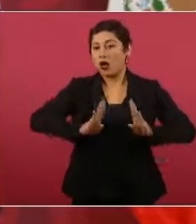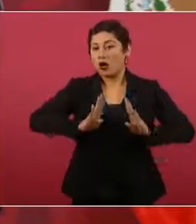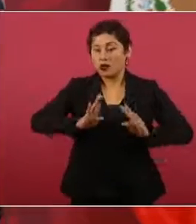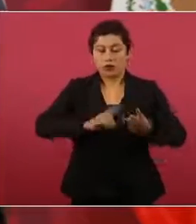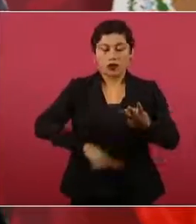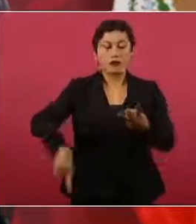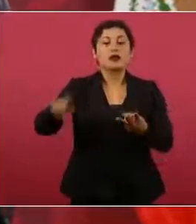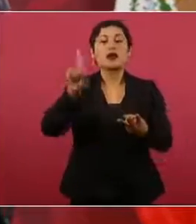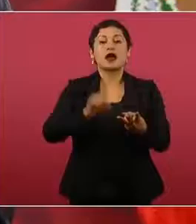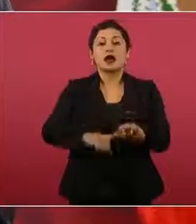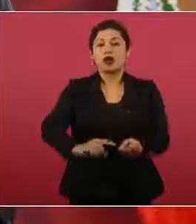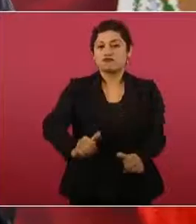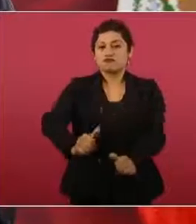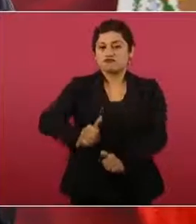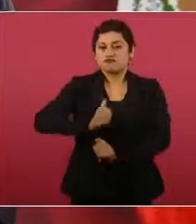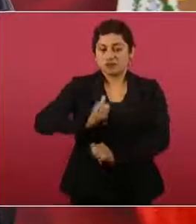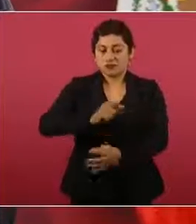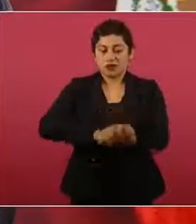viáticos.